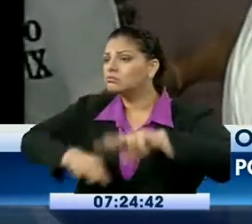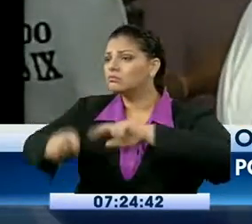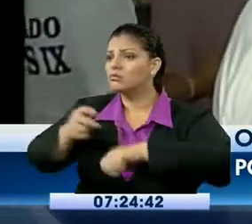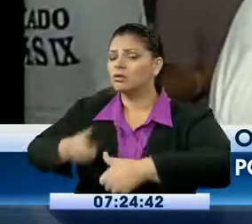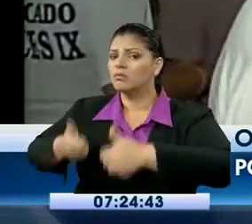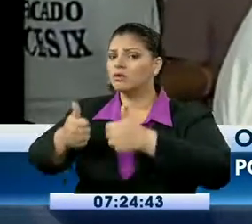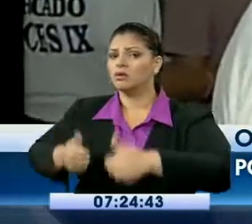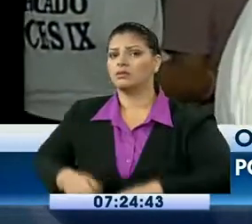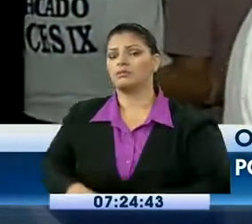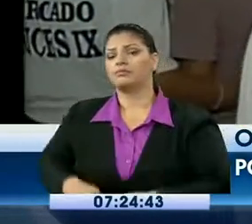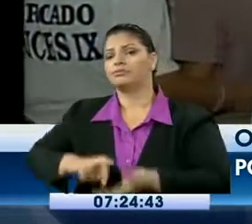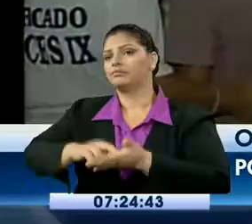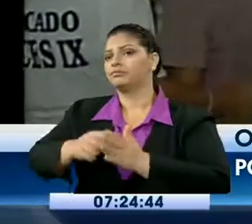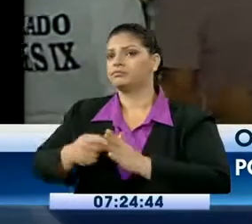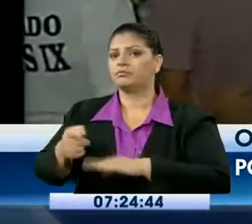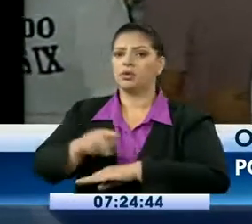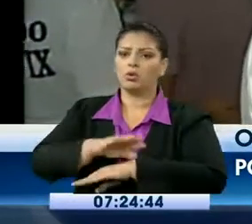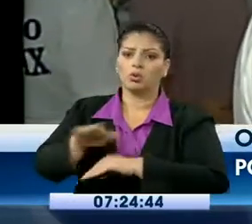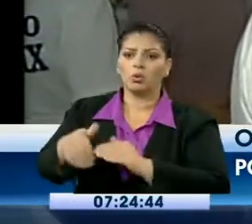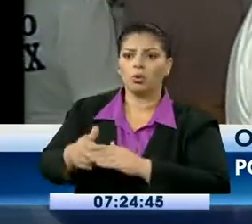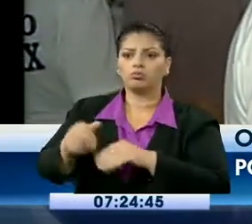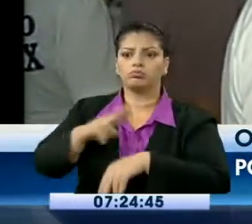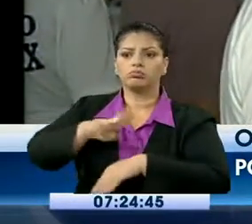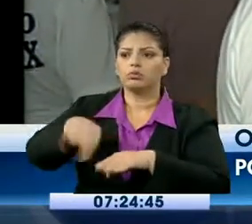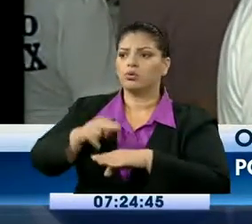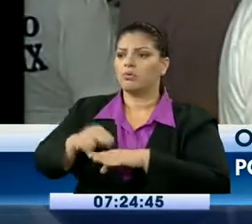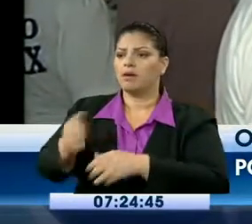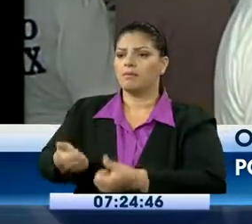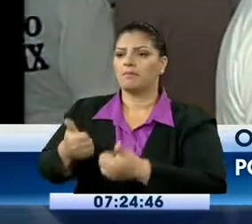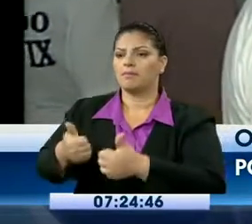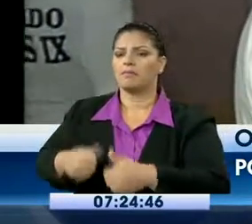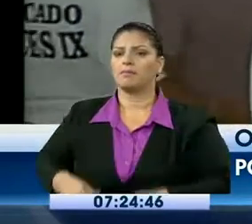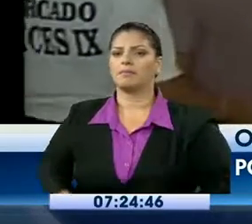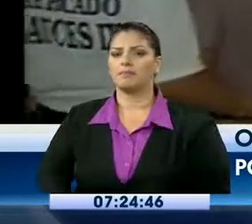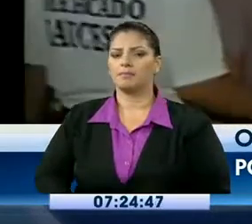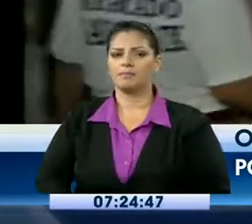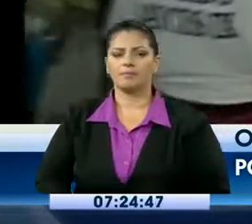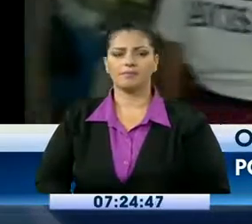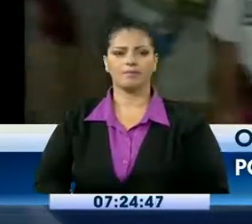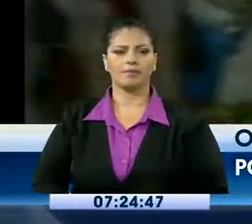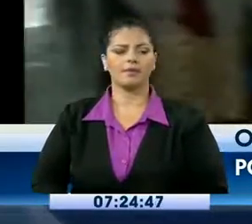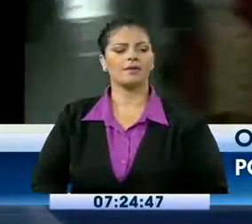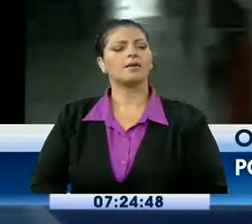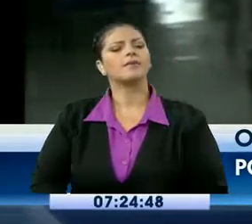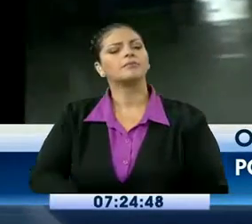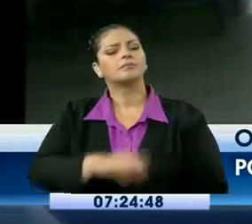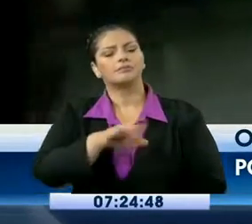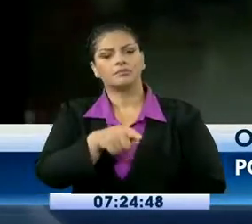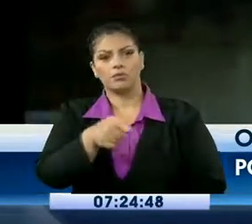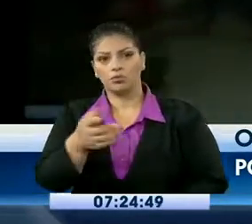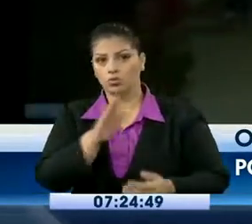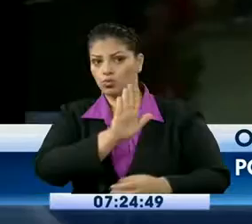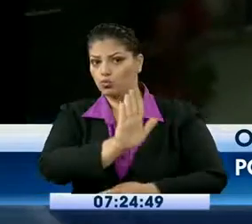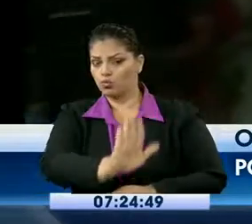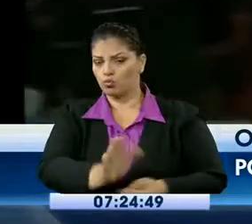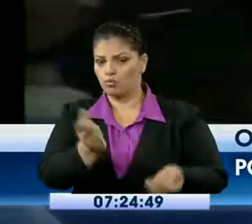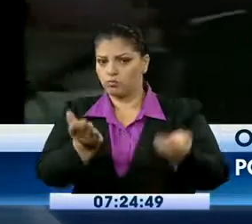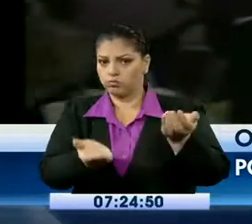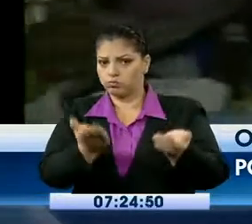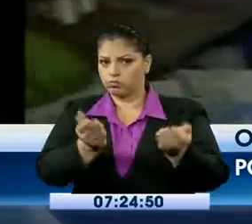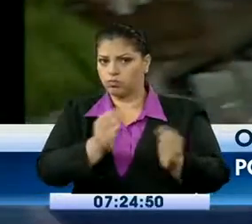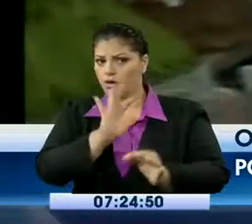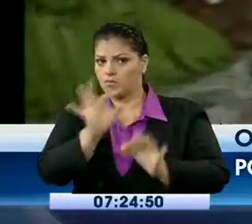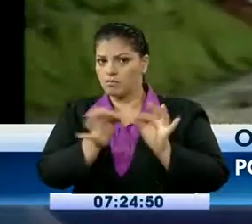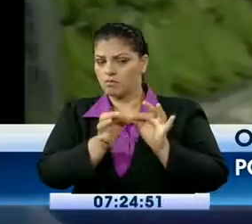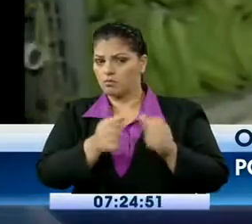todo. El negocio está bien normal todo. No hay ningún inconveniente, por ejemplo, con la balanza. ¿Está pesando lo correcto? Está pesando